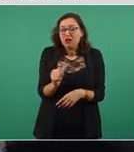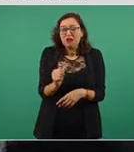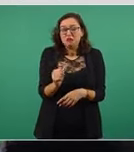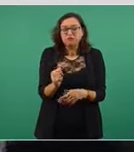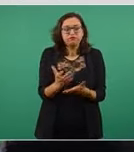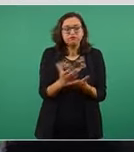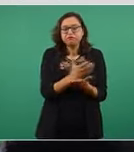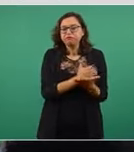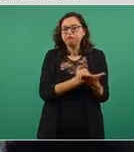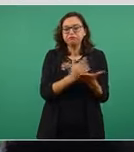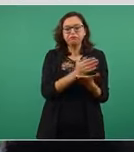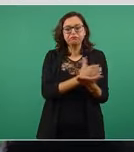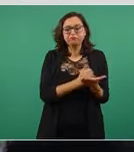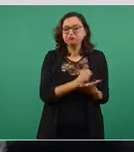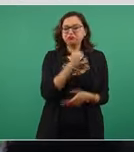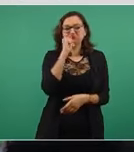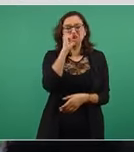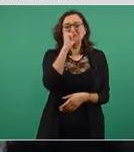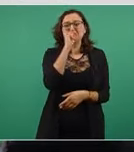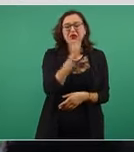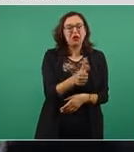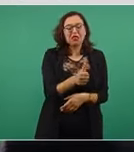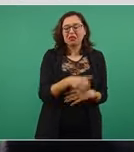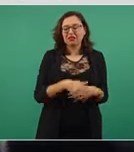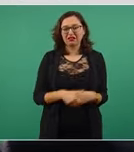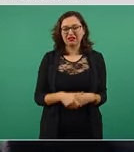donde el consumo es pequeño?